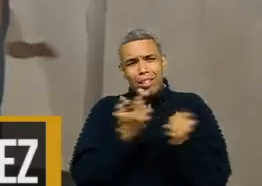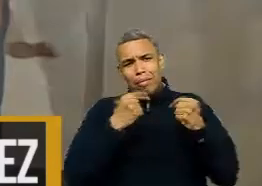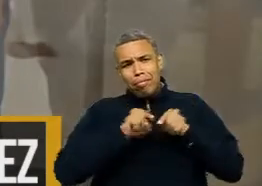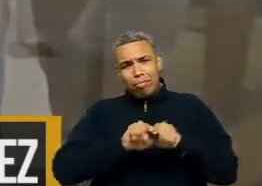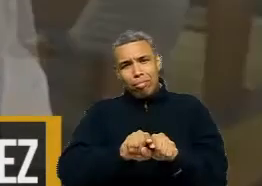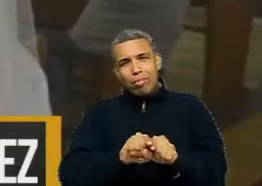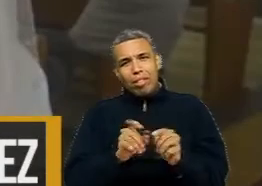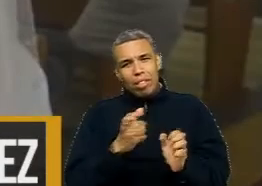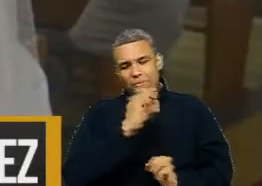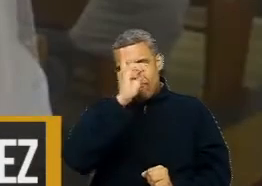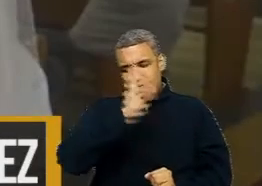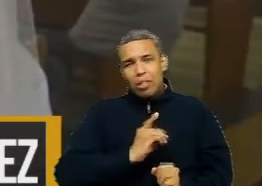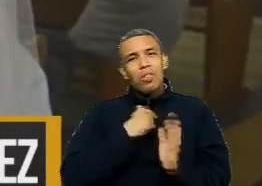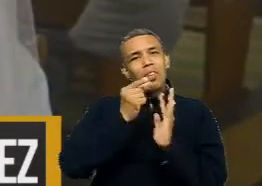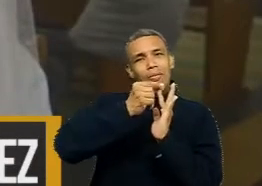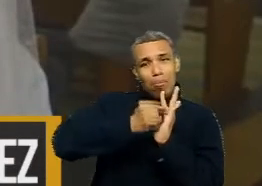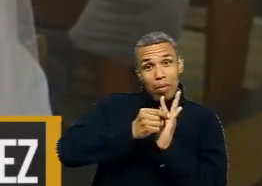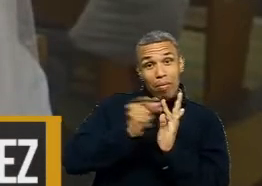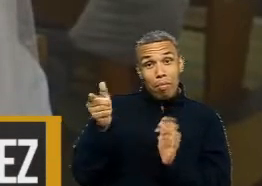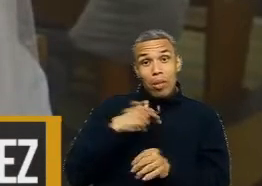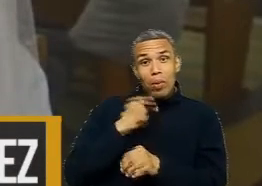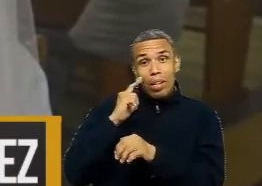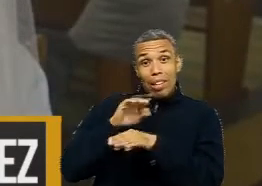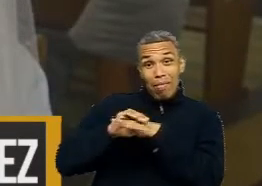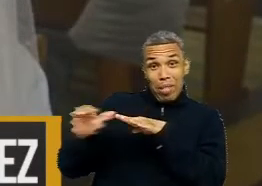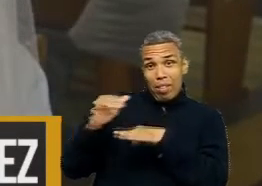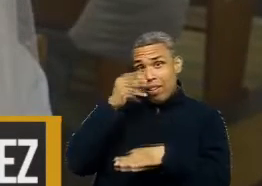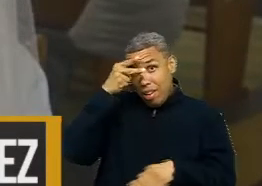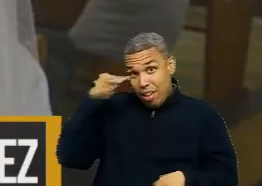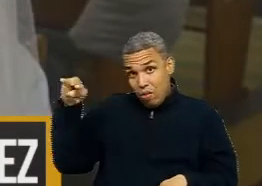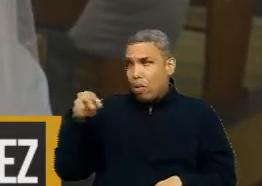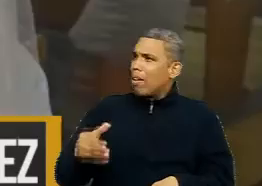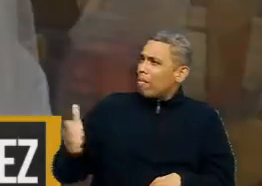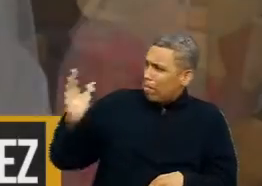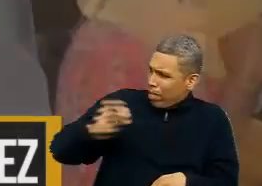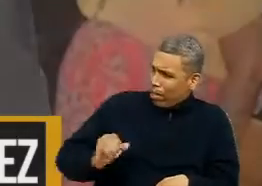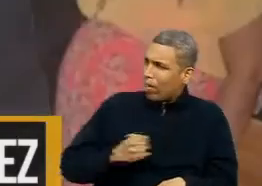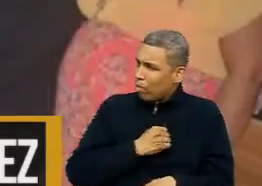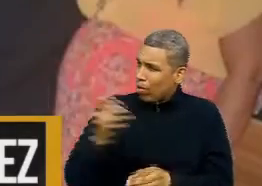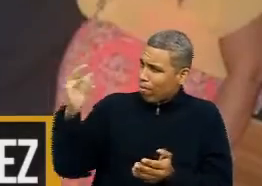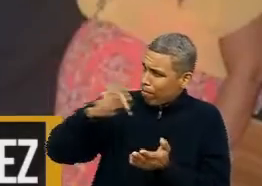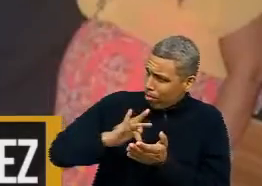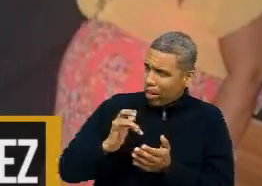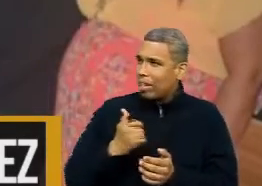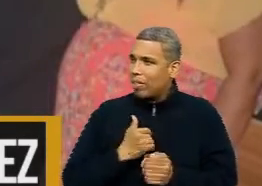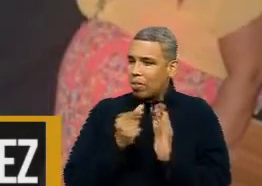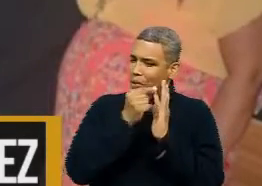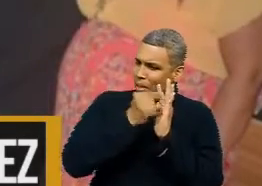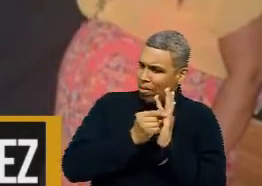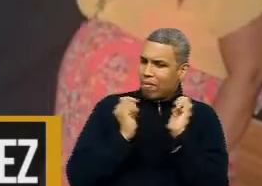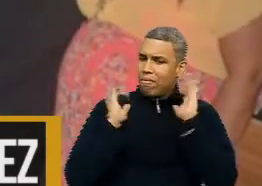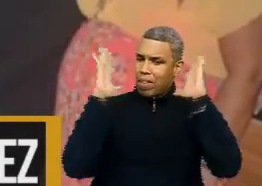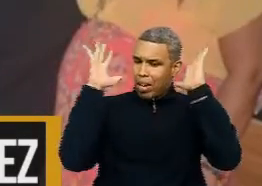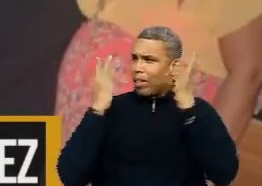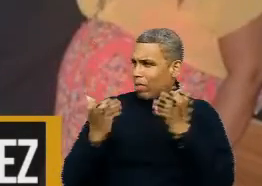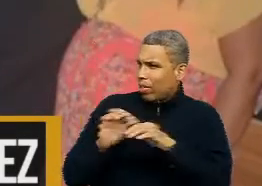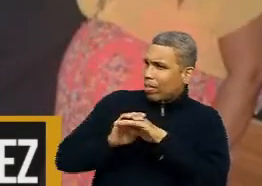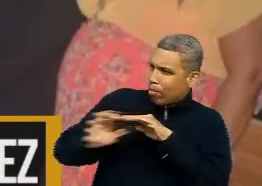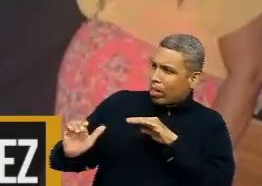vino para acá, para Barranca Bermeja, y estuvo con nosotros hasta el 3, compartió con nosotros, fue una felicidad